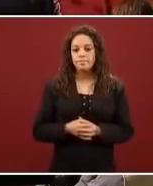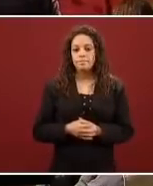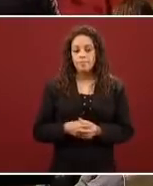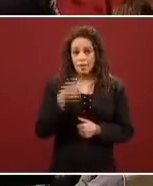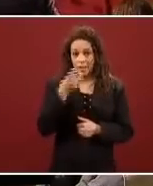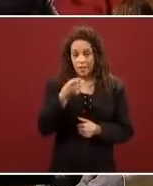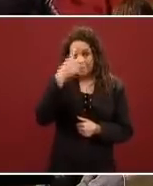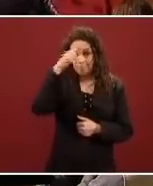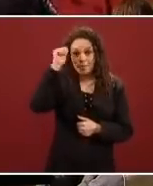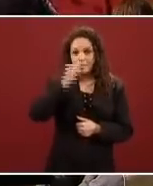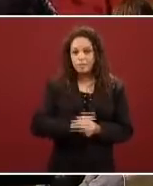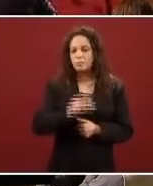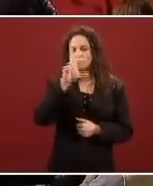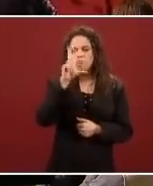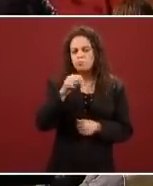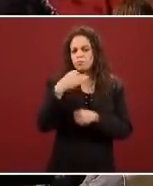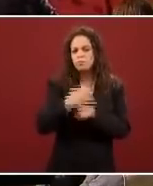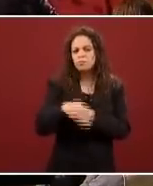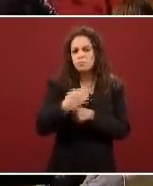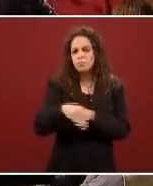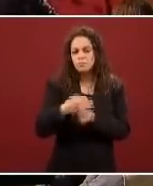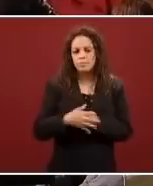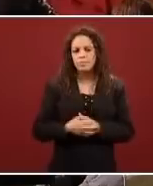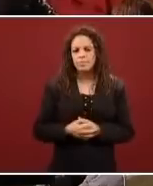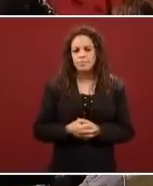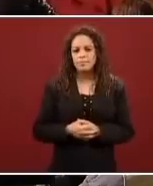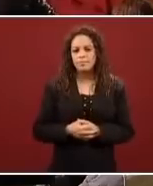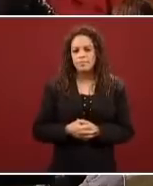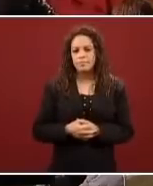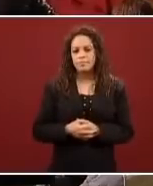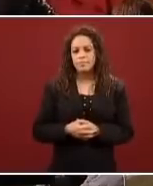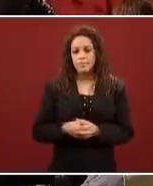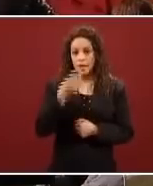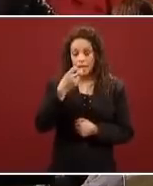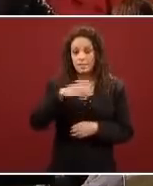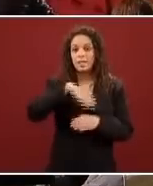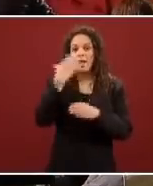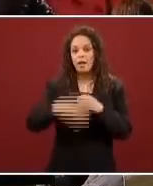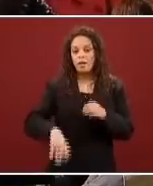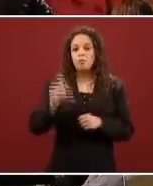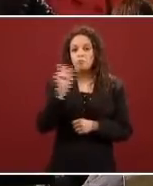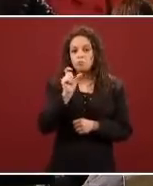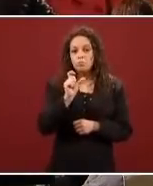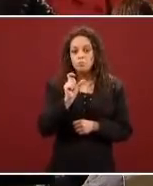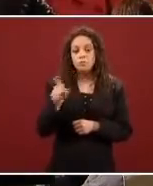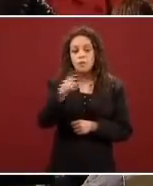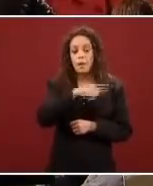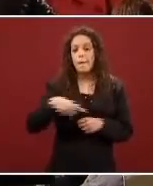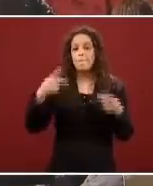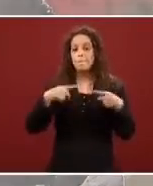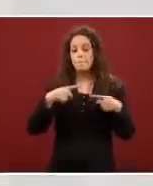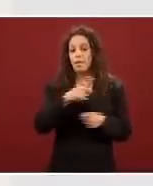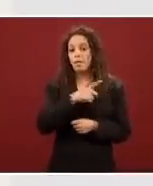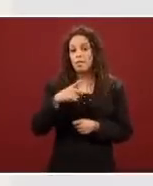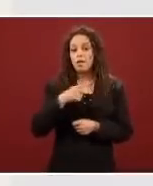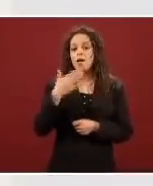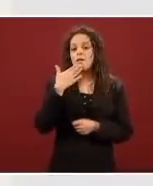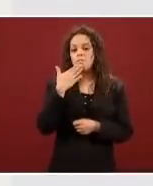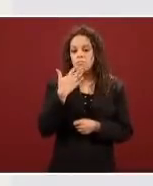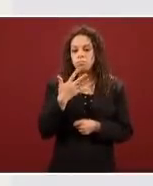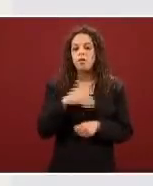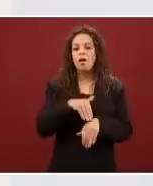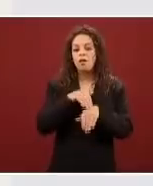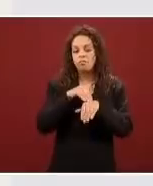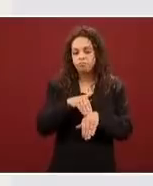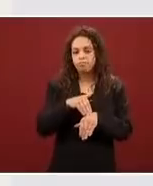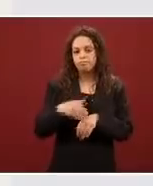va a terminar, y esta medida va a terminar a medida de que todos hagamos desde nuestras casas, desde nuestras familias, el trabajo que